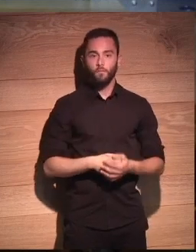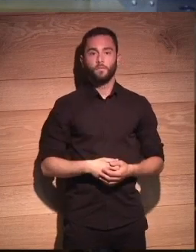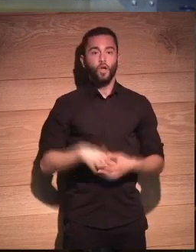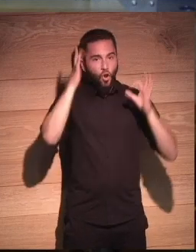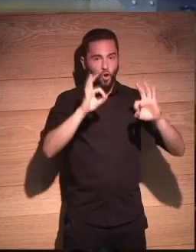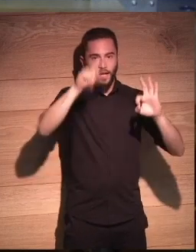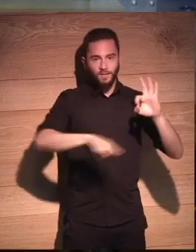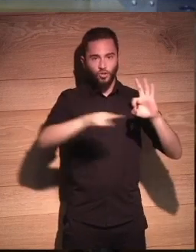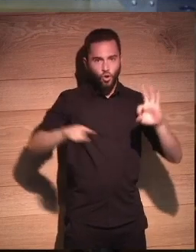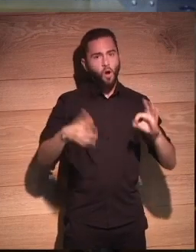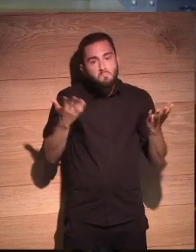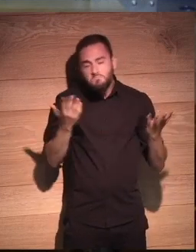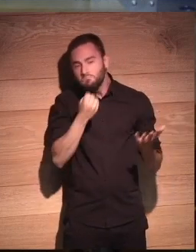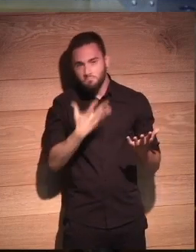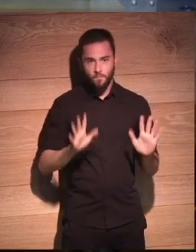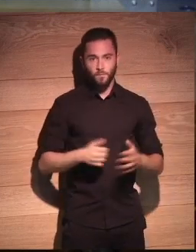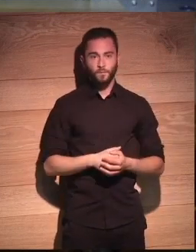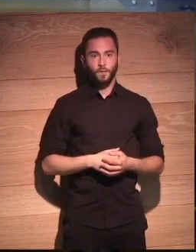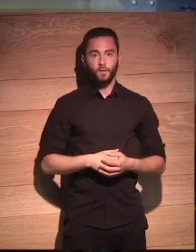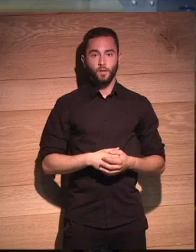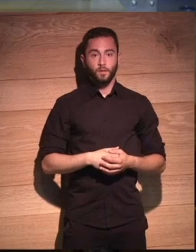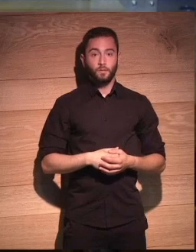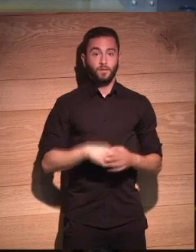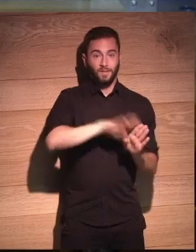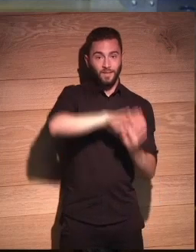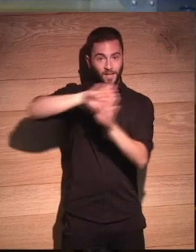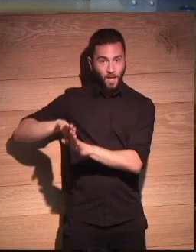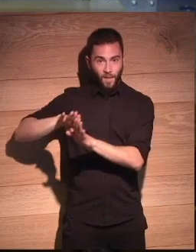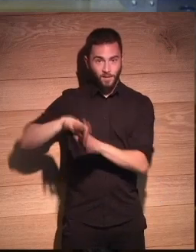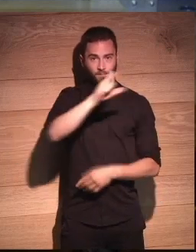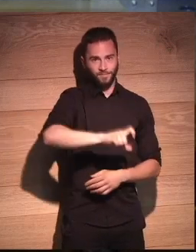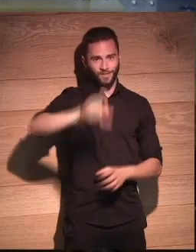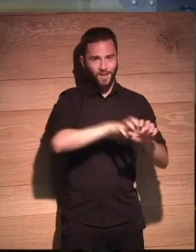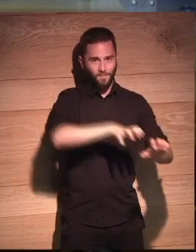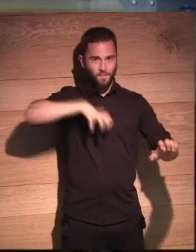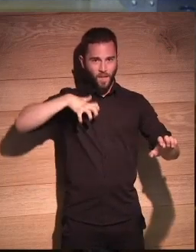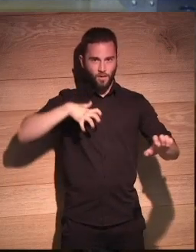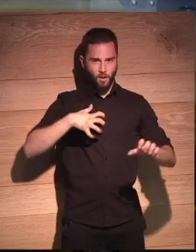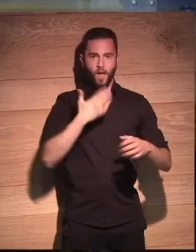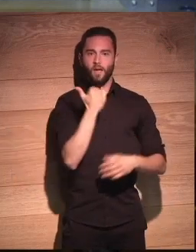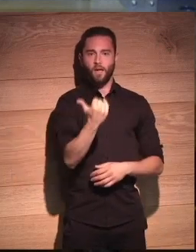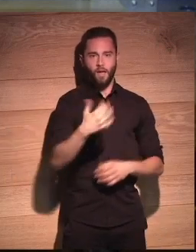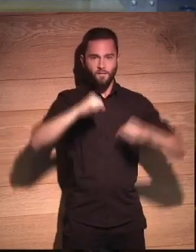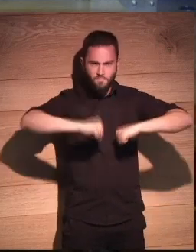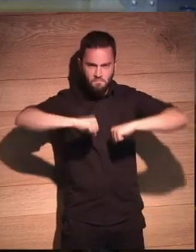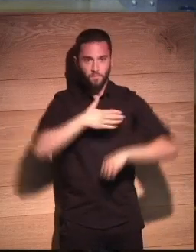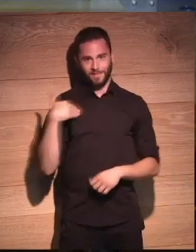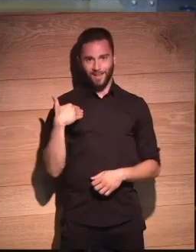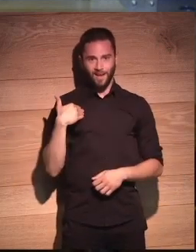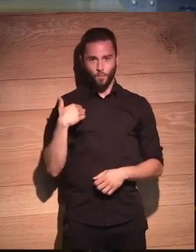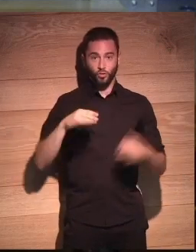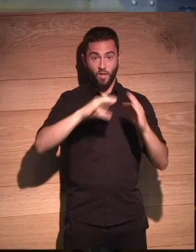muy coherente. Pero bueno, aparte de los Gabriel Ferrates del mundo, la mayoría de gente queremos envejecer, ¿no? La ciencia nos está echando una